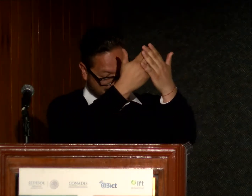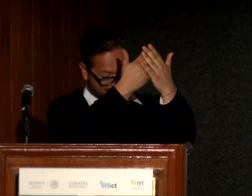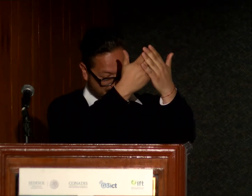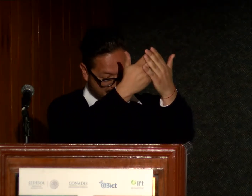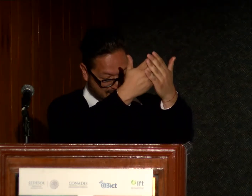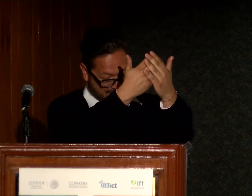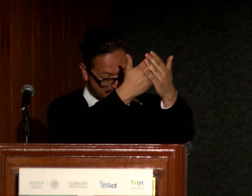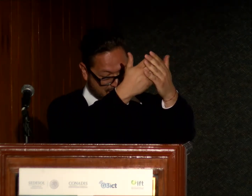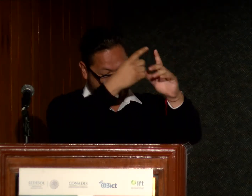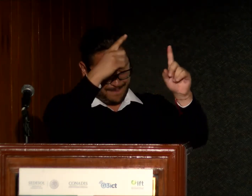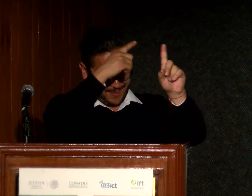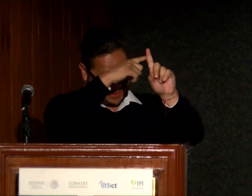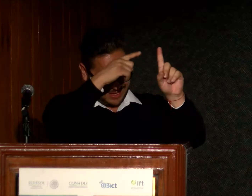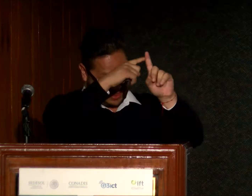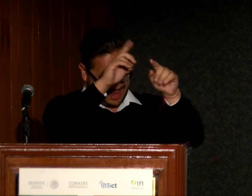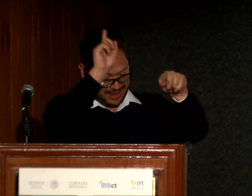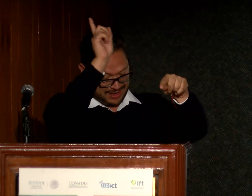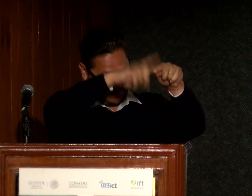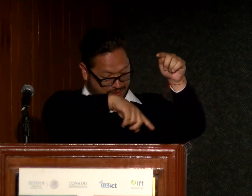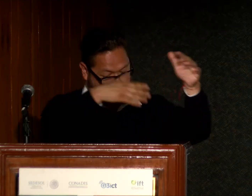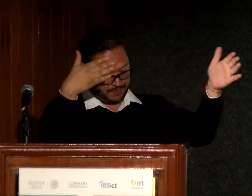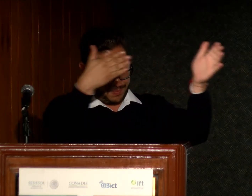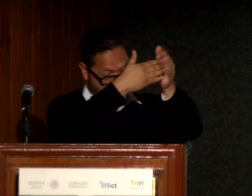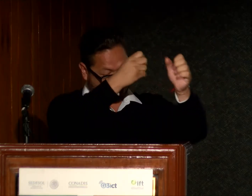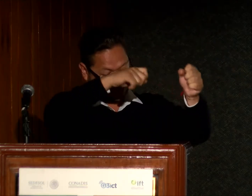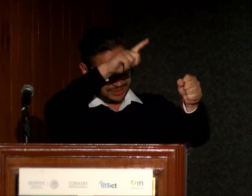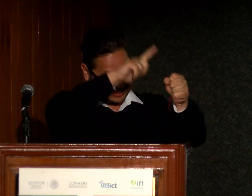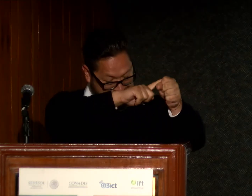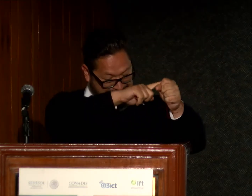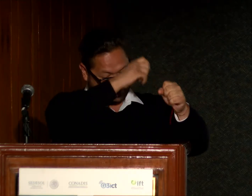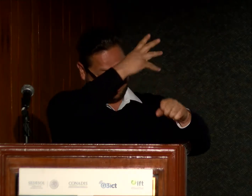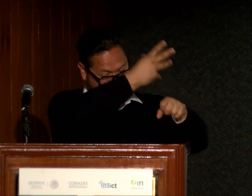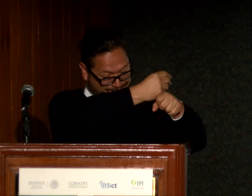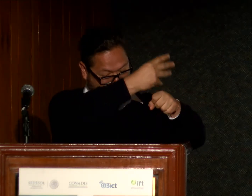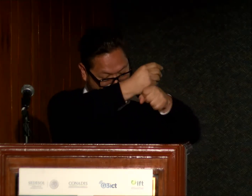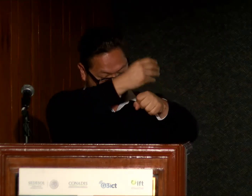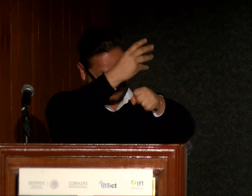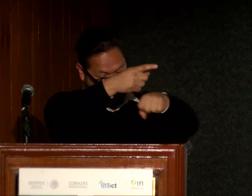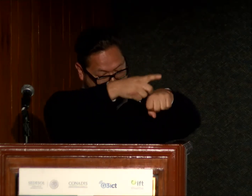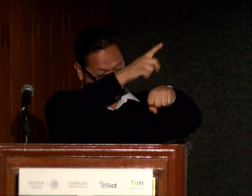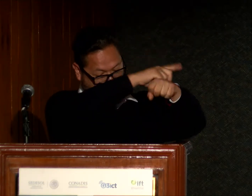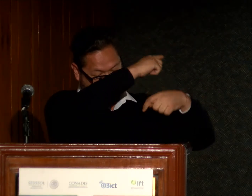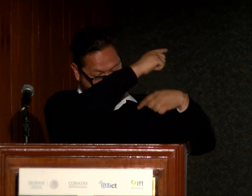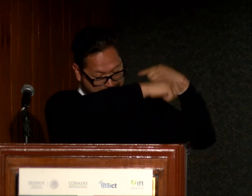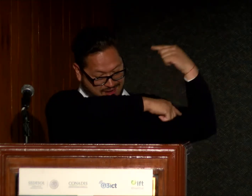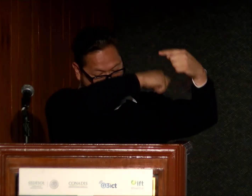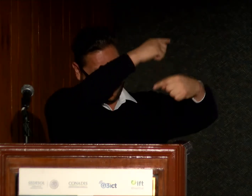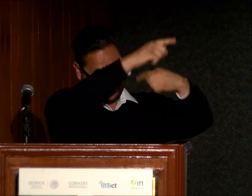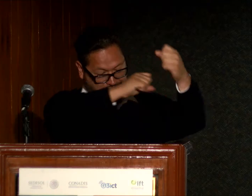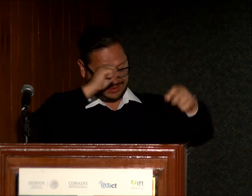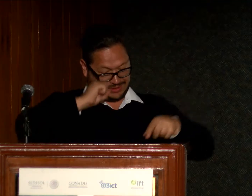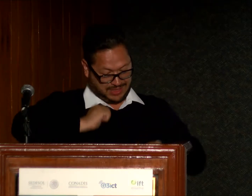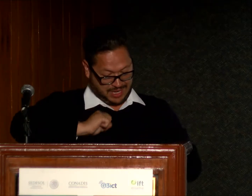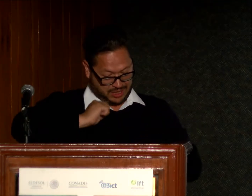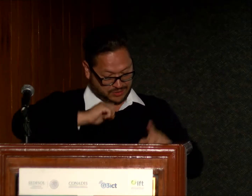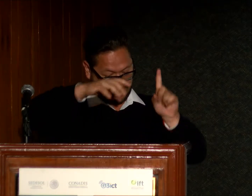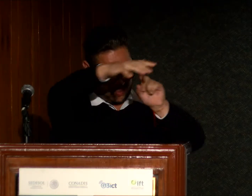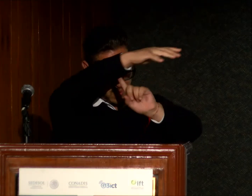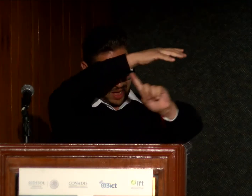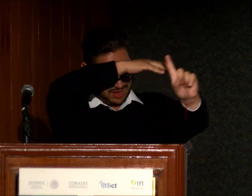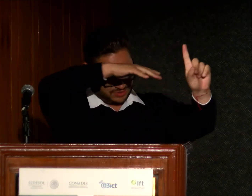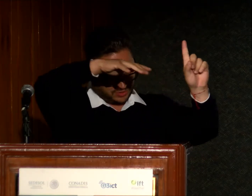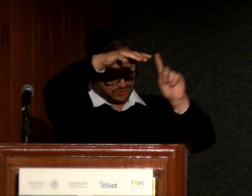eliminación de barreras sociales impuestas desde ya hace muchos siglos, situación que se ve cristalizada con mecanismos como los